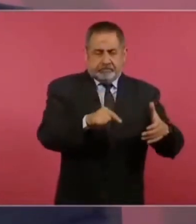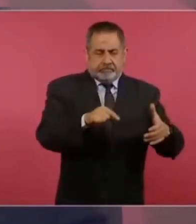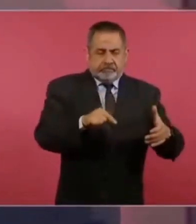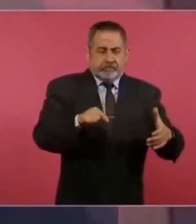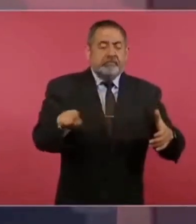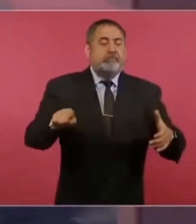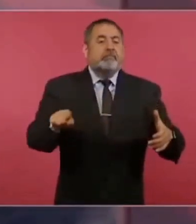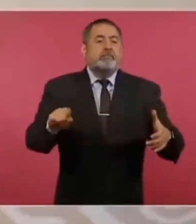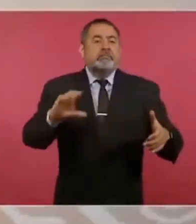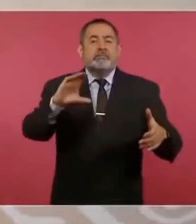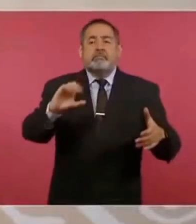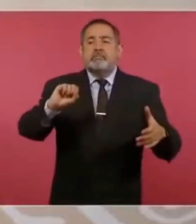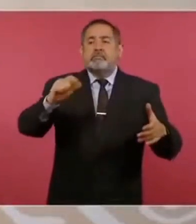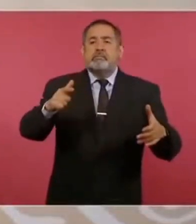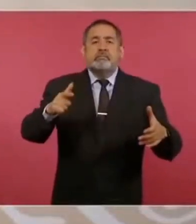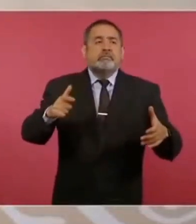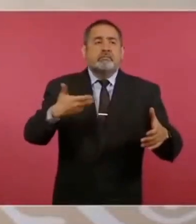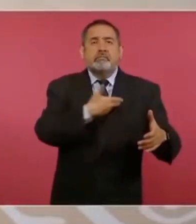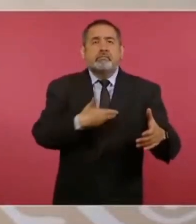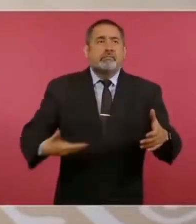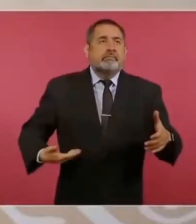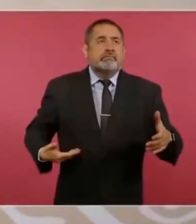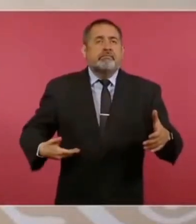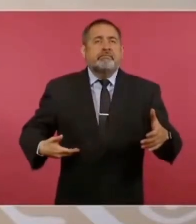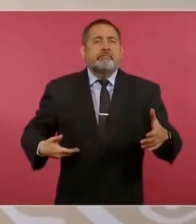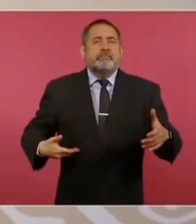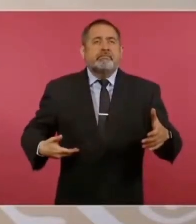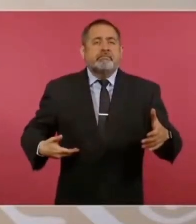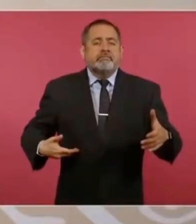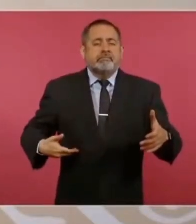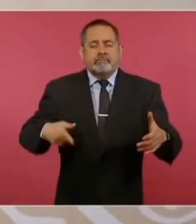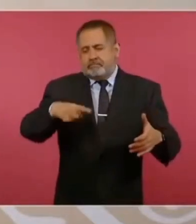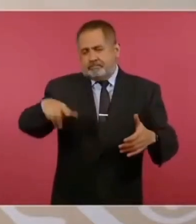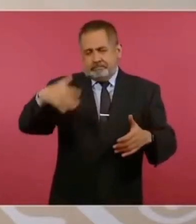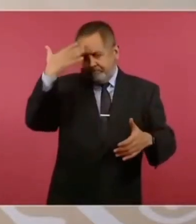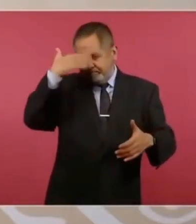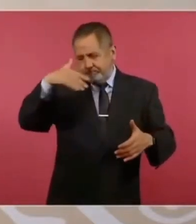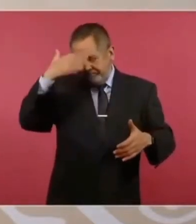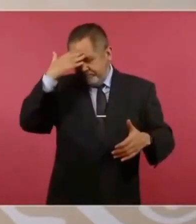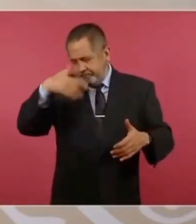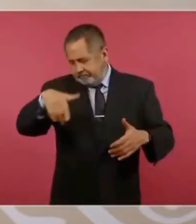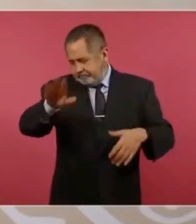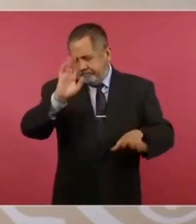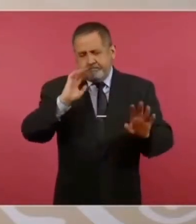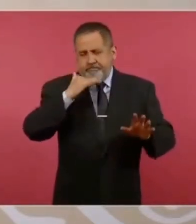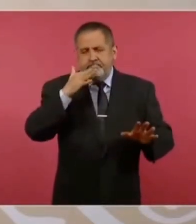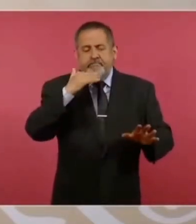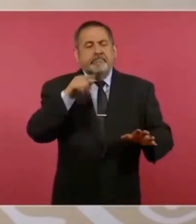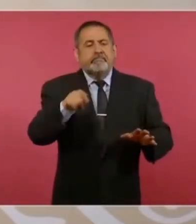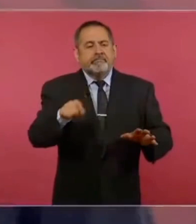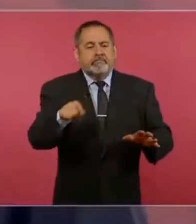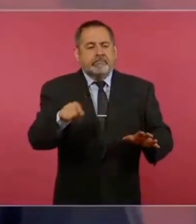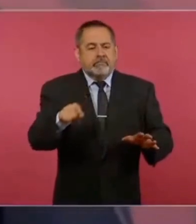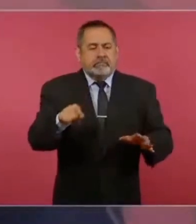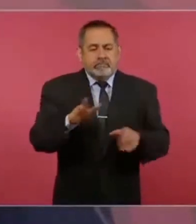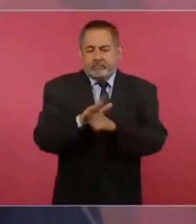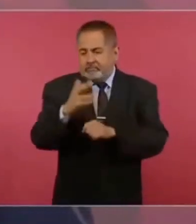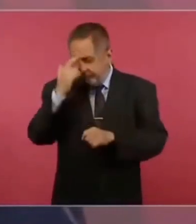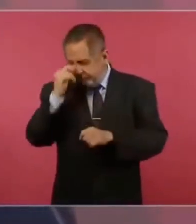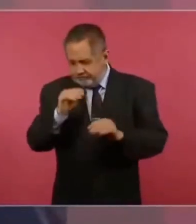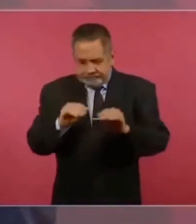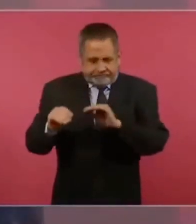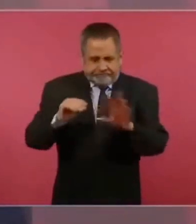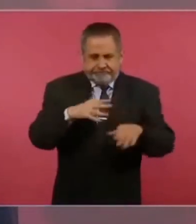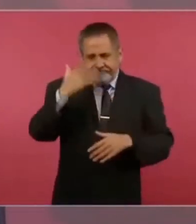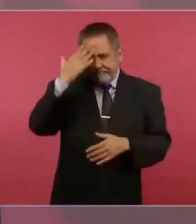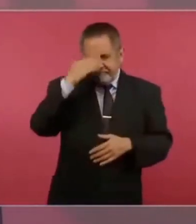Salinas entra a la presidencia por las razones que ustedes ya saben, o por los motivos,